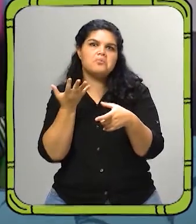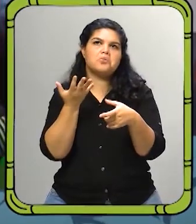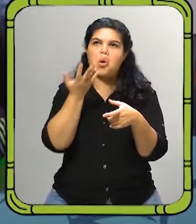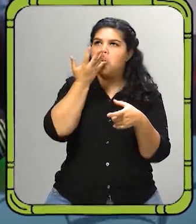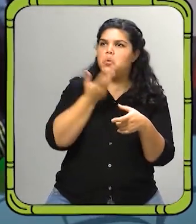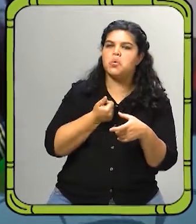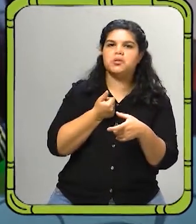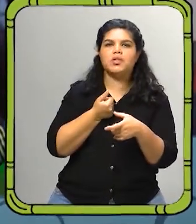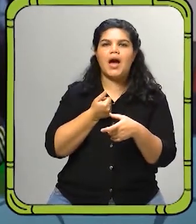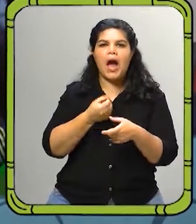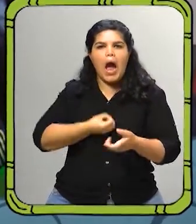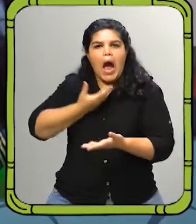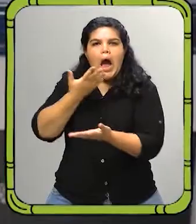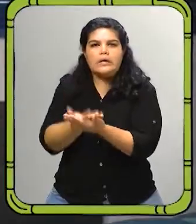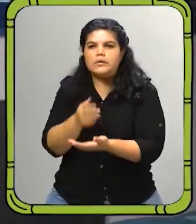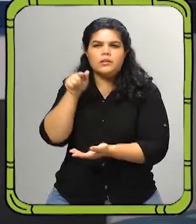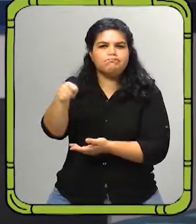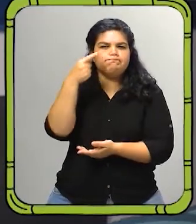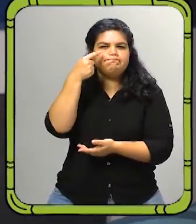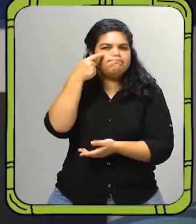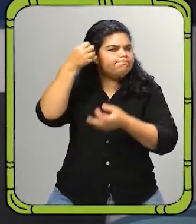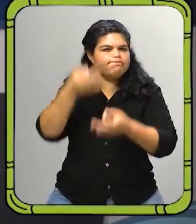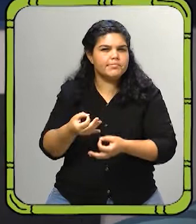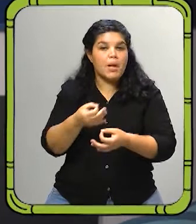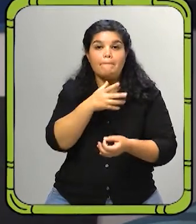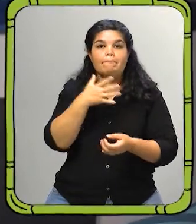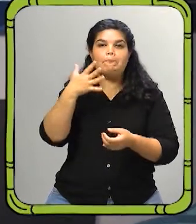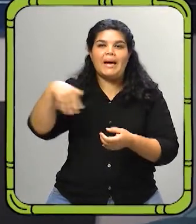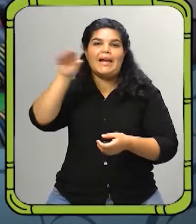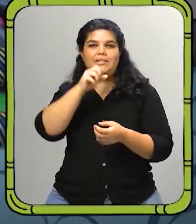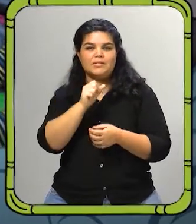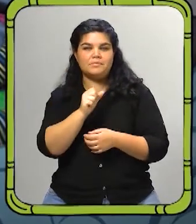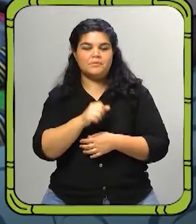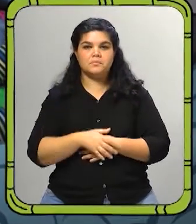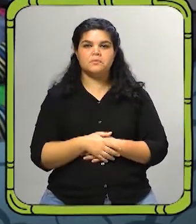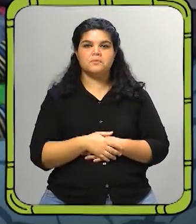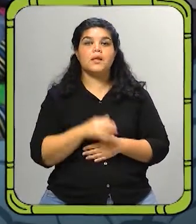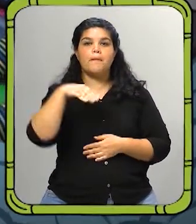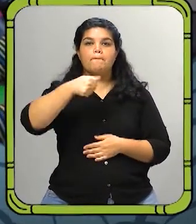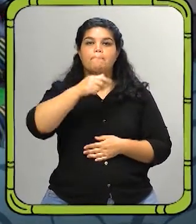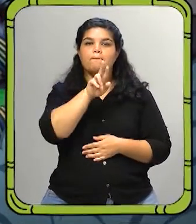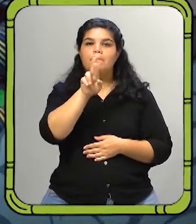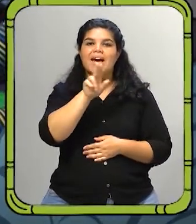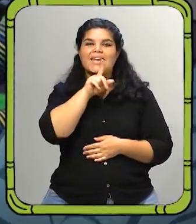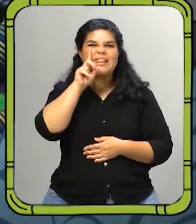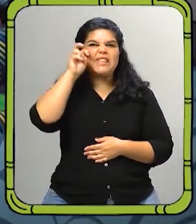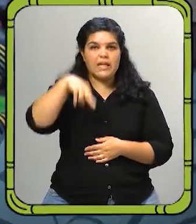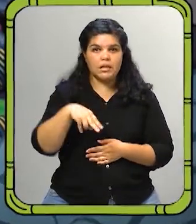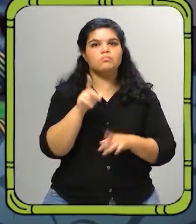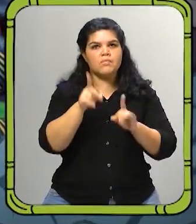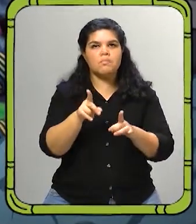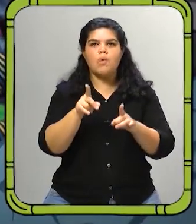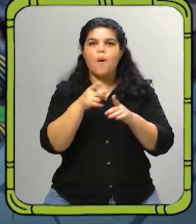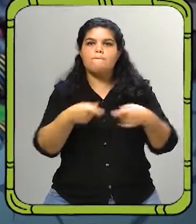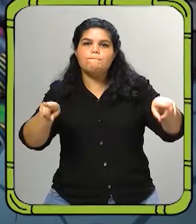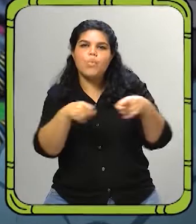¿Algún artista que digas, este artista lo tienen que conocer? Me gusta mucho un artista que se llama Martín Buscaglia, que hace música también para chicos. Hace música,